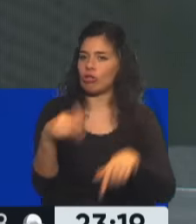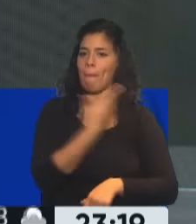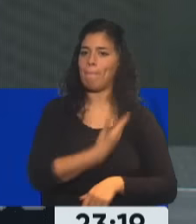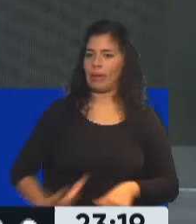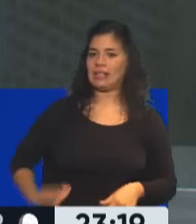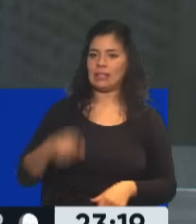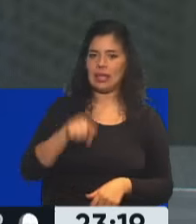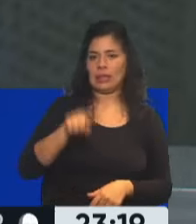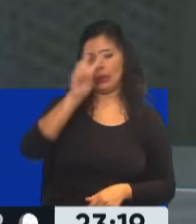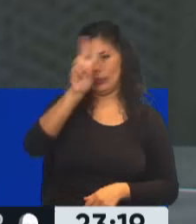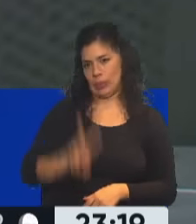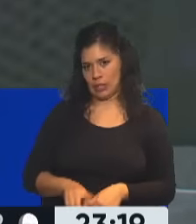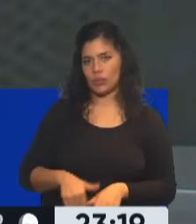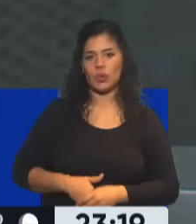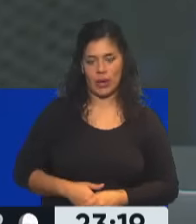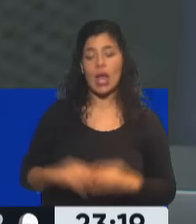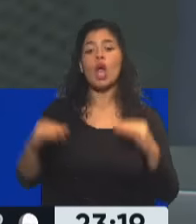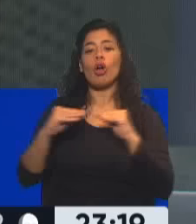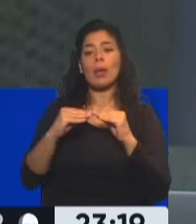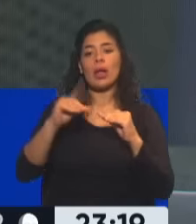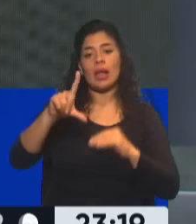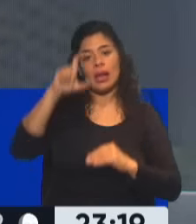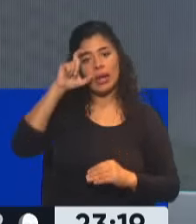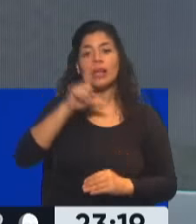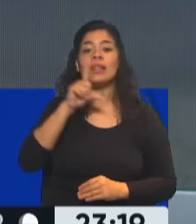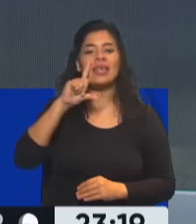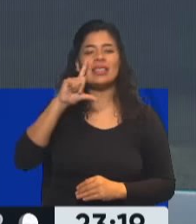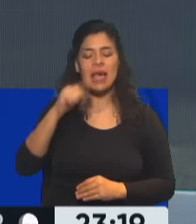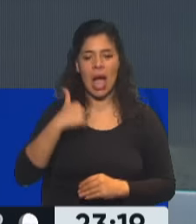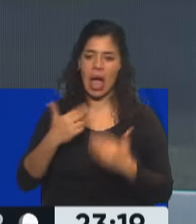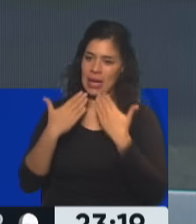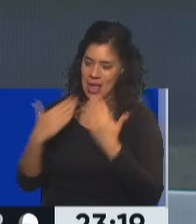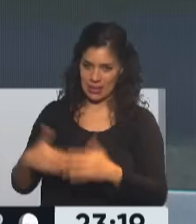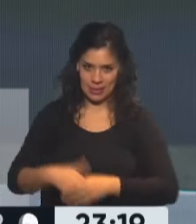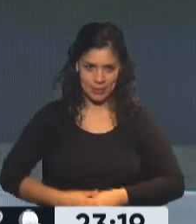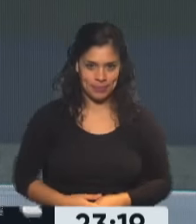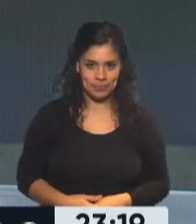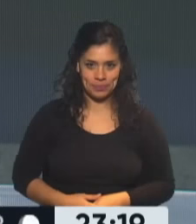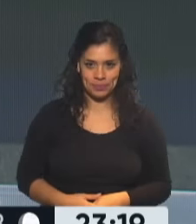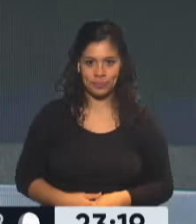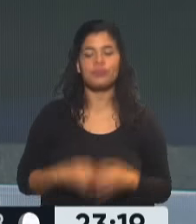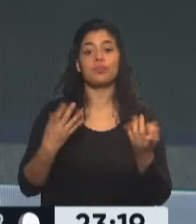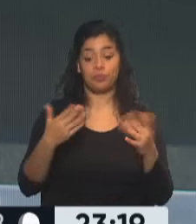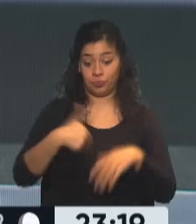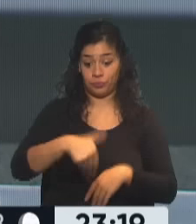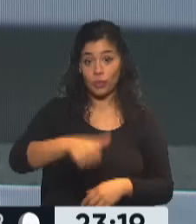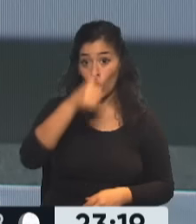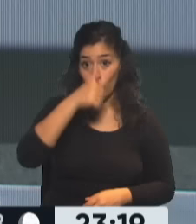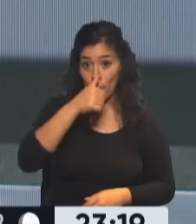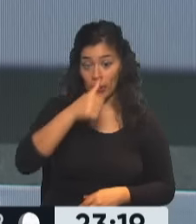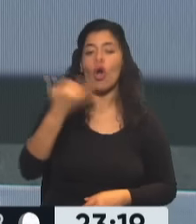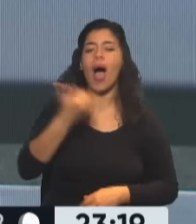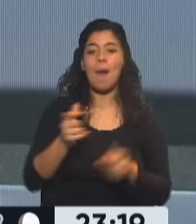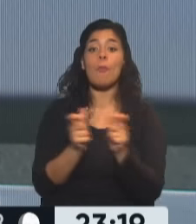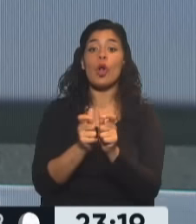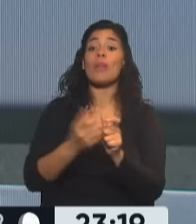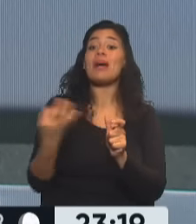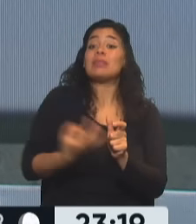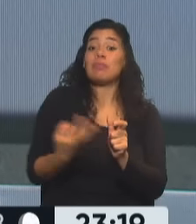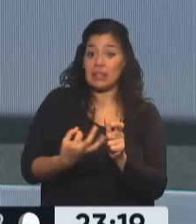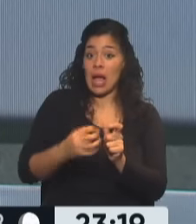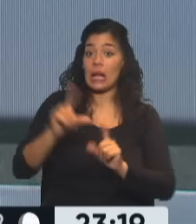allí en Venezuela. Leticia Martínez, gracias. Bueno, bien, este domingo habrá una edición especial de Televisión